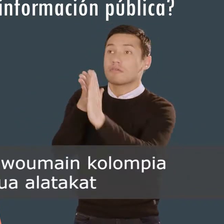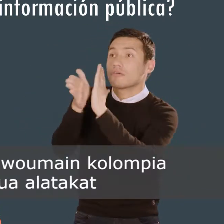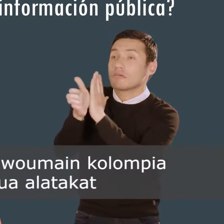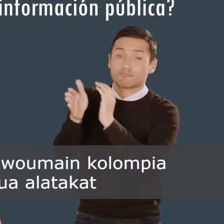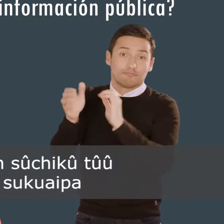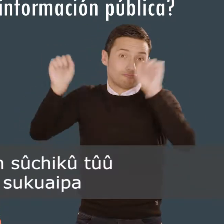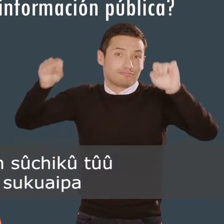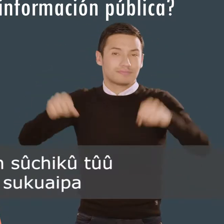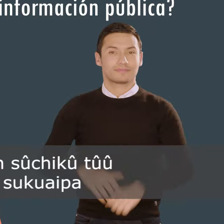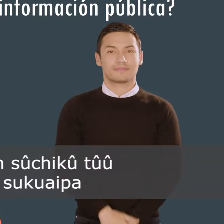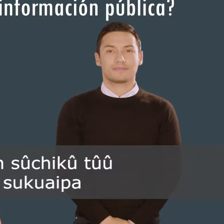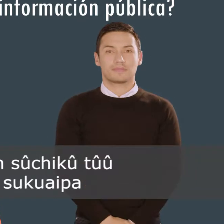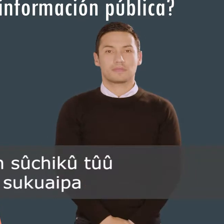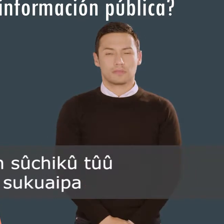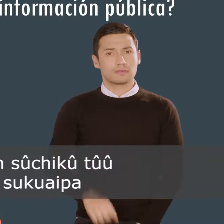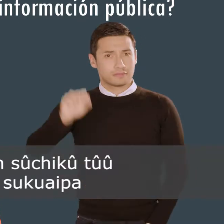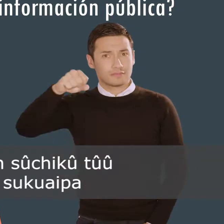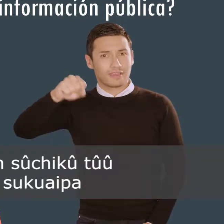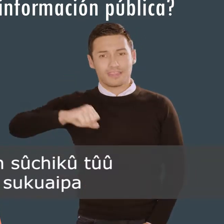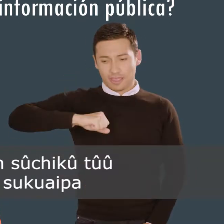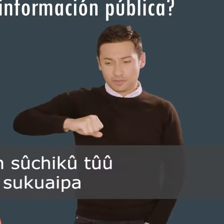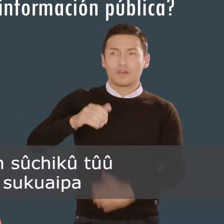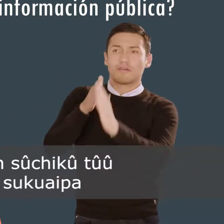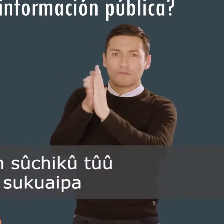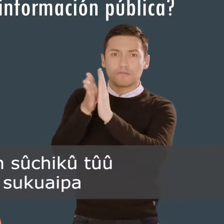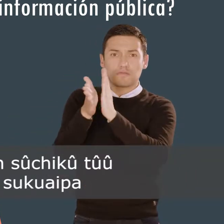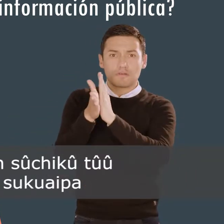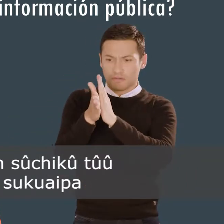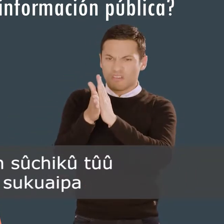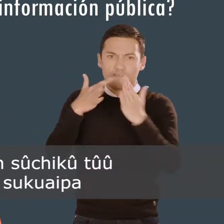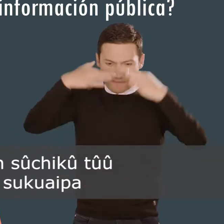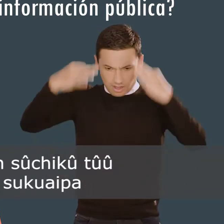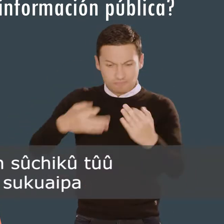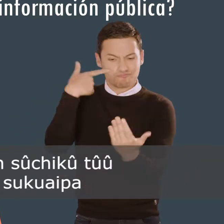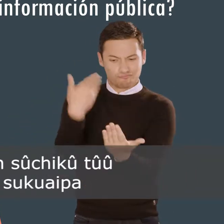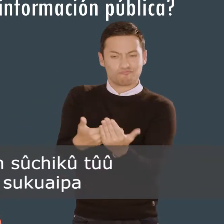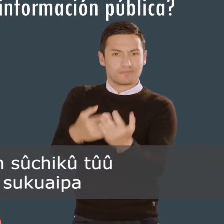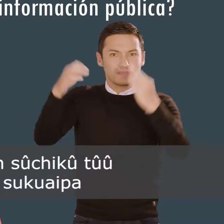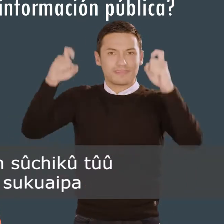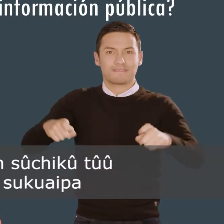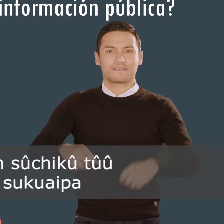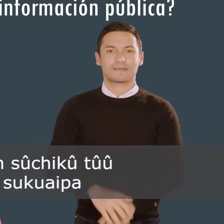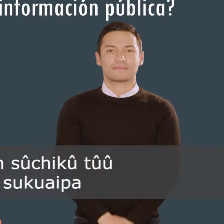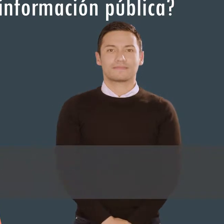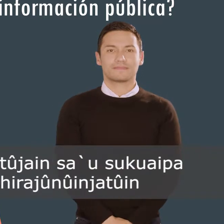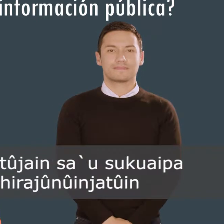pública. Sí, tenemos derecho a que nos den la información veraz y como debe ser,